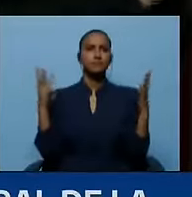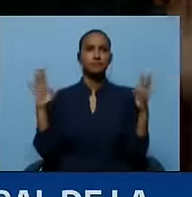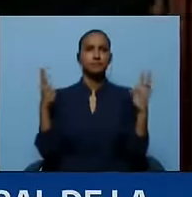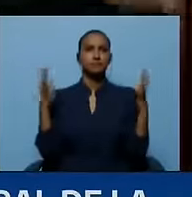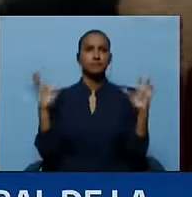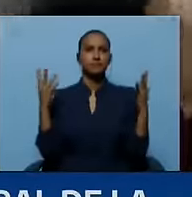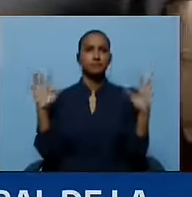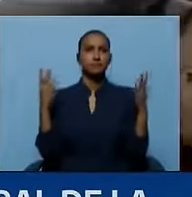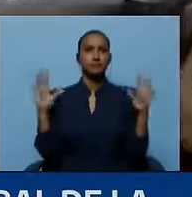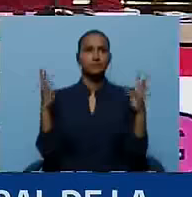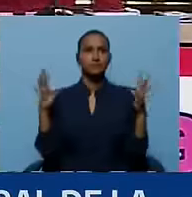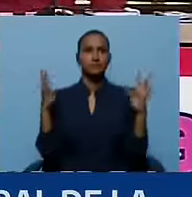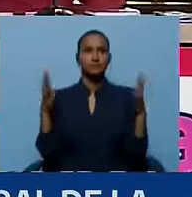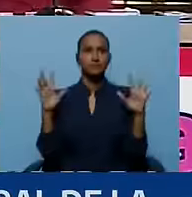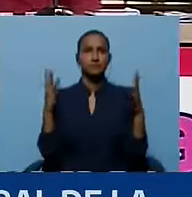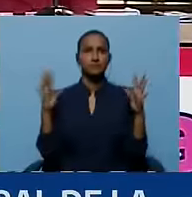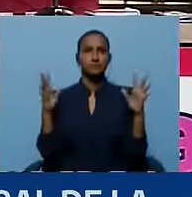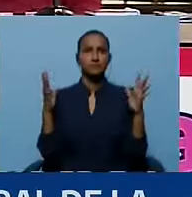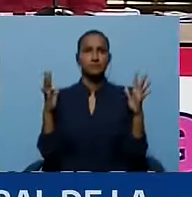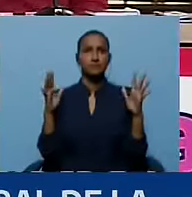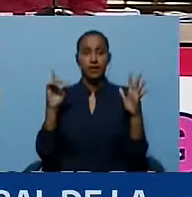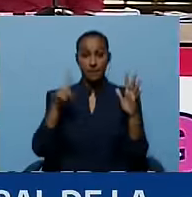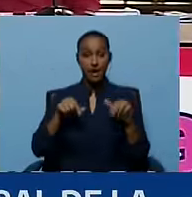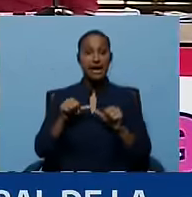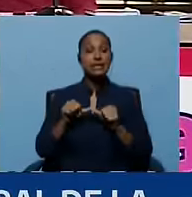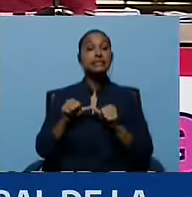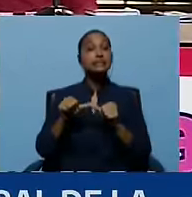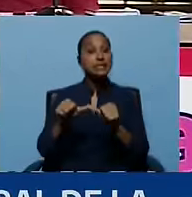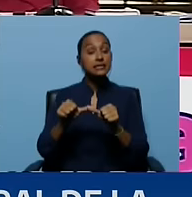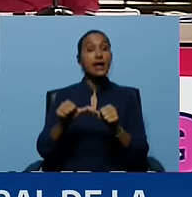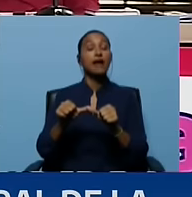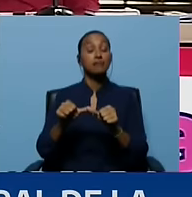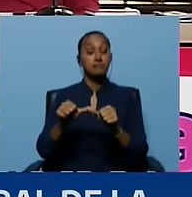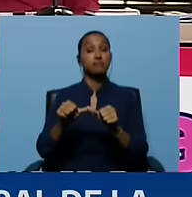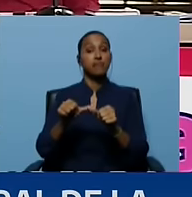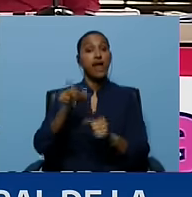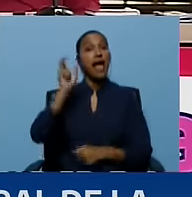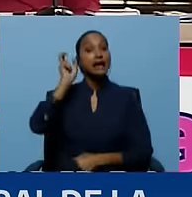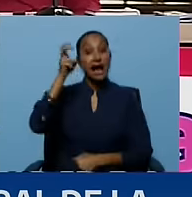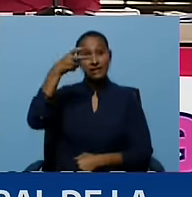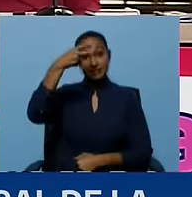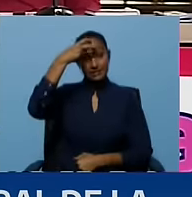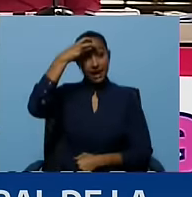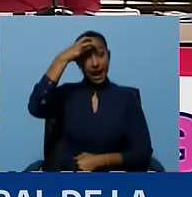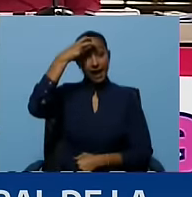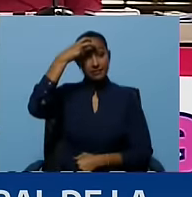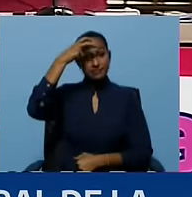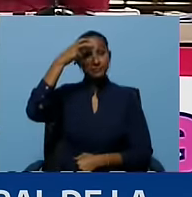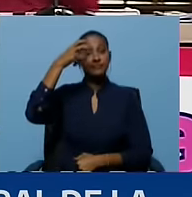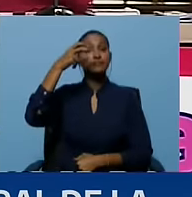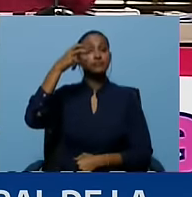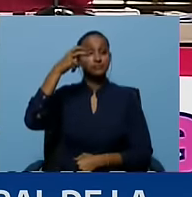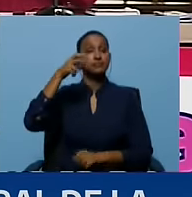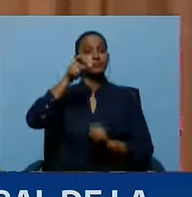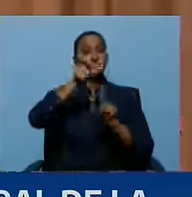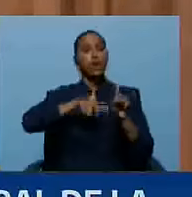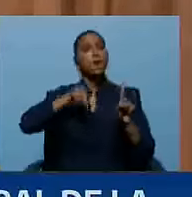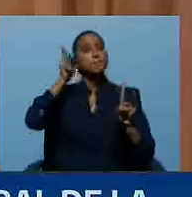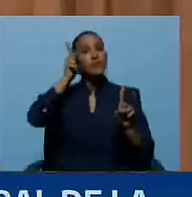Y ratifico al canciller de la República Bolivariana de Venezuela, el profesor Iván